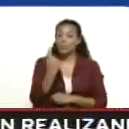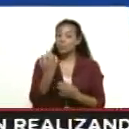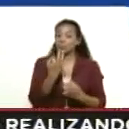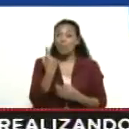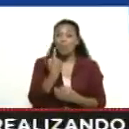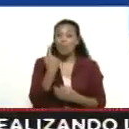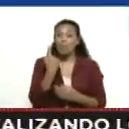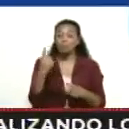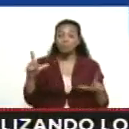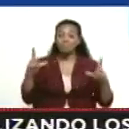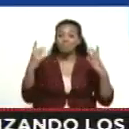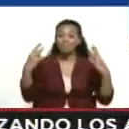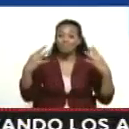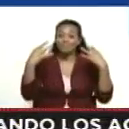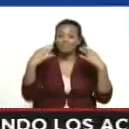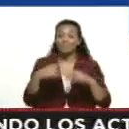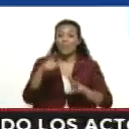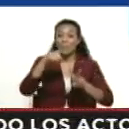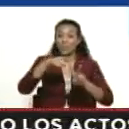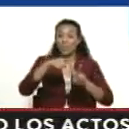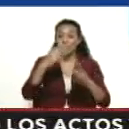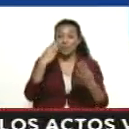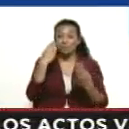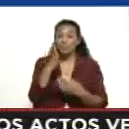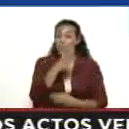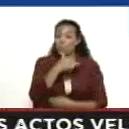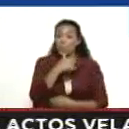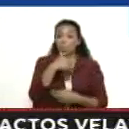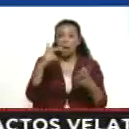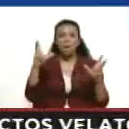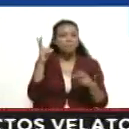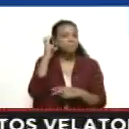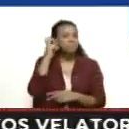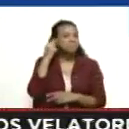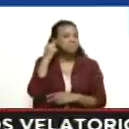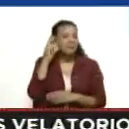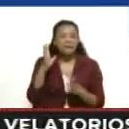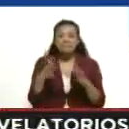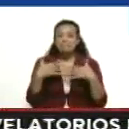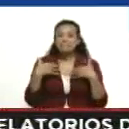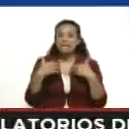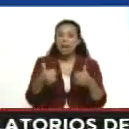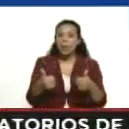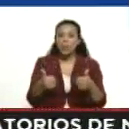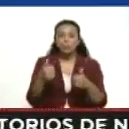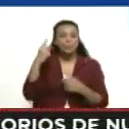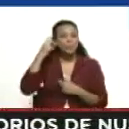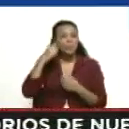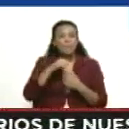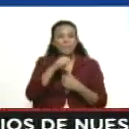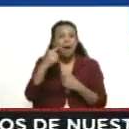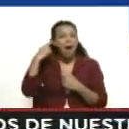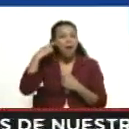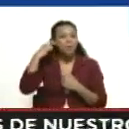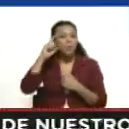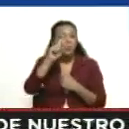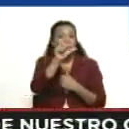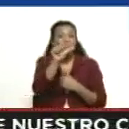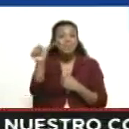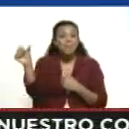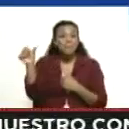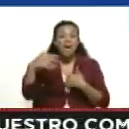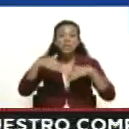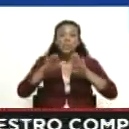estoy pues, no tengo otitis, se me curó la otitis pues, hace una semana tuvimos